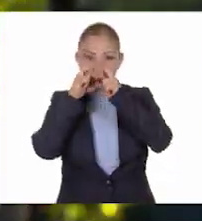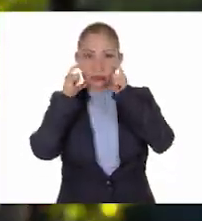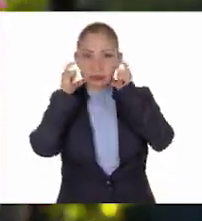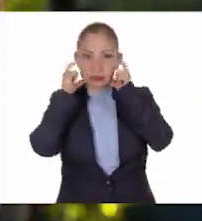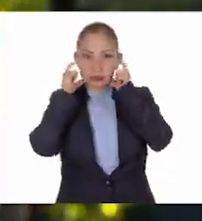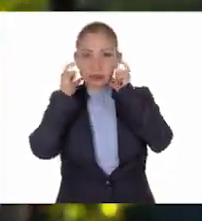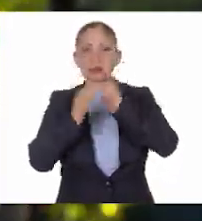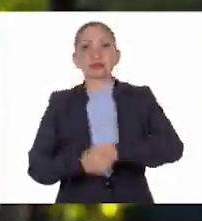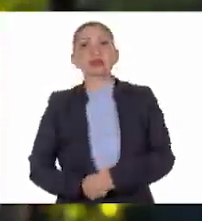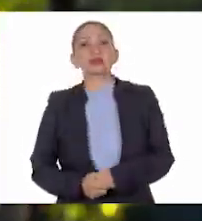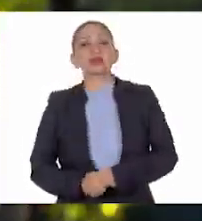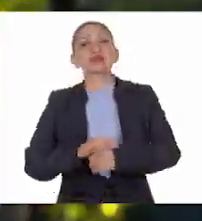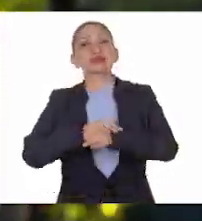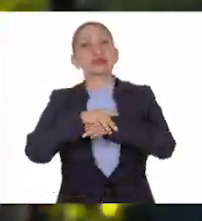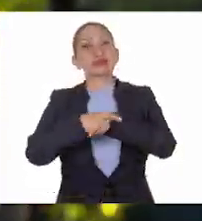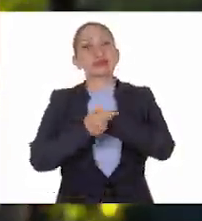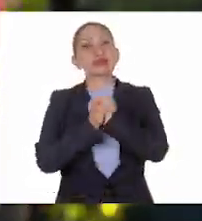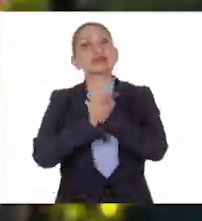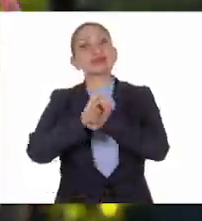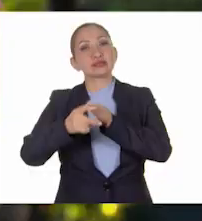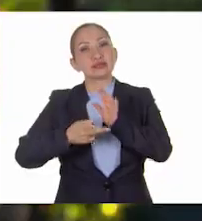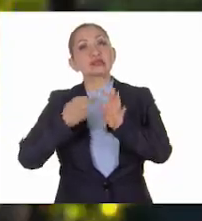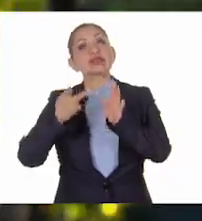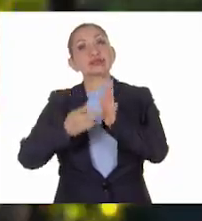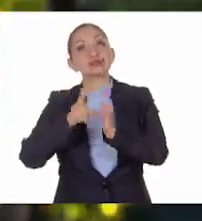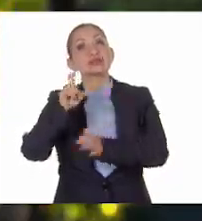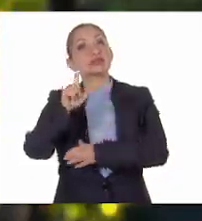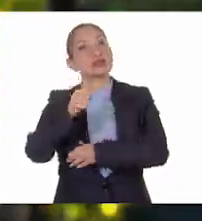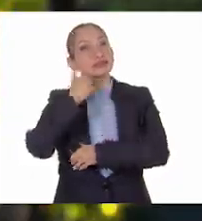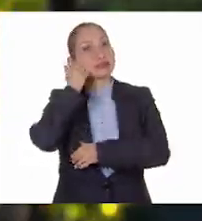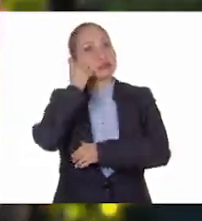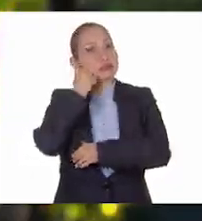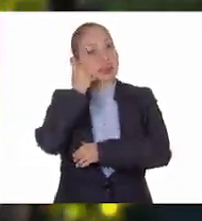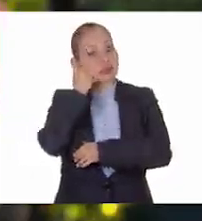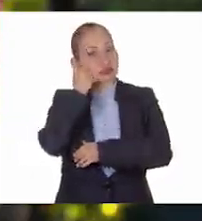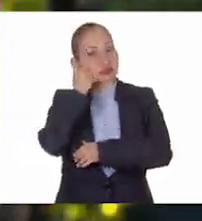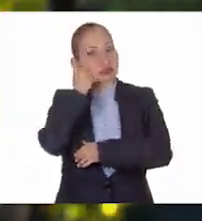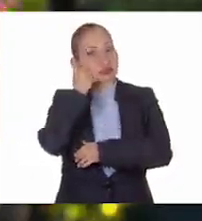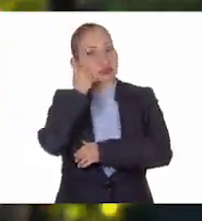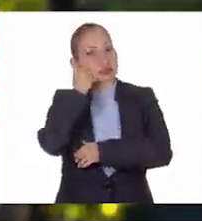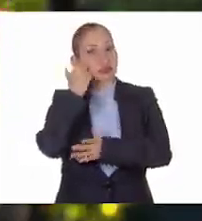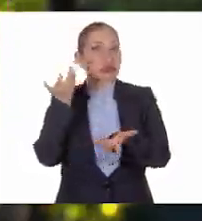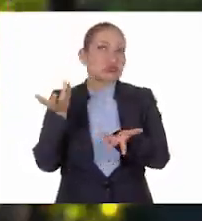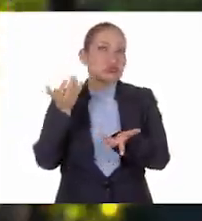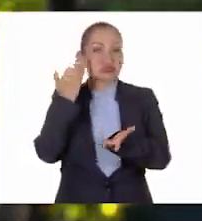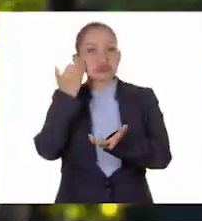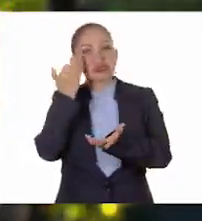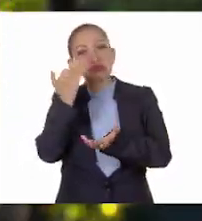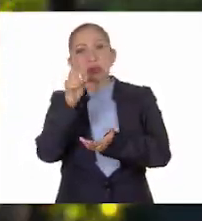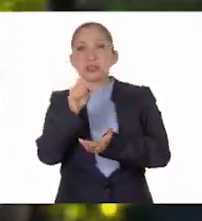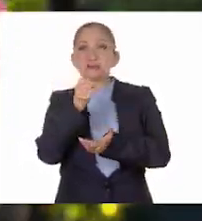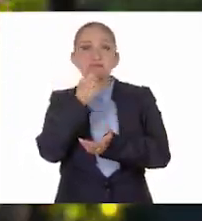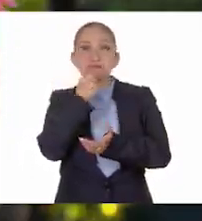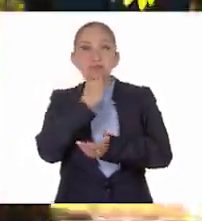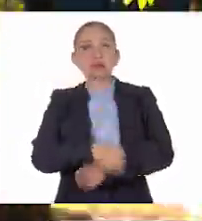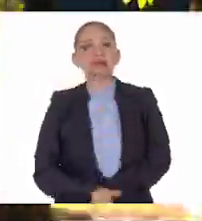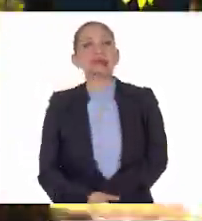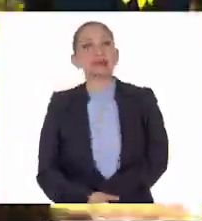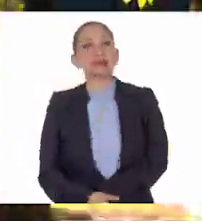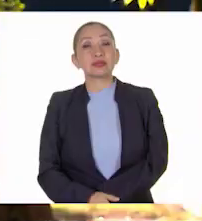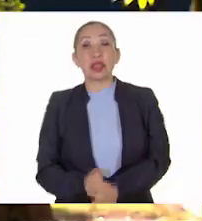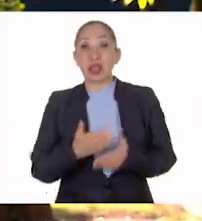cubrebocas. Lava tus manos frecuentemente con agua y con jabón por lo menos durante 20 segundos.